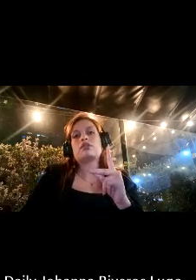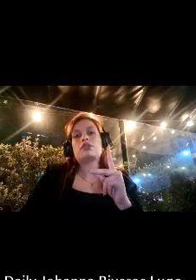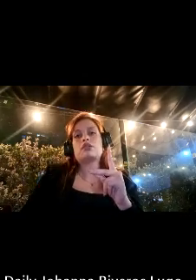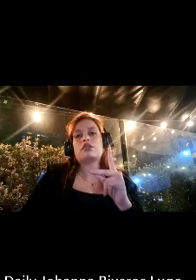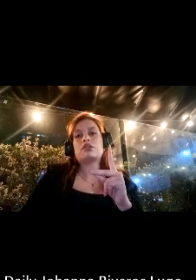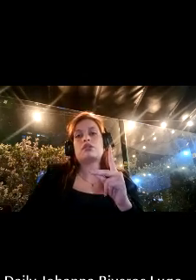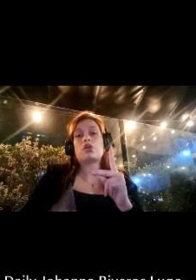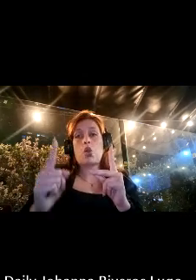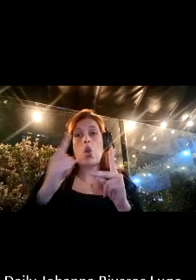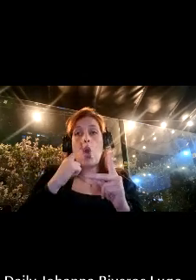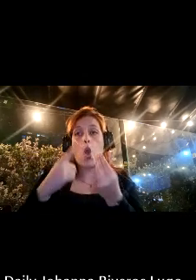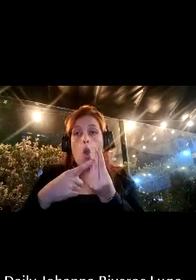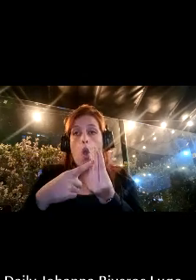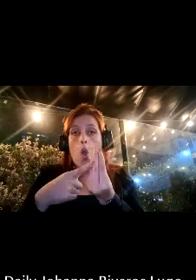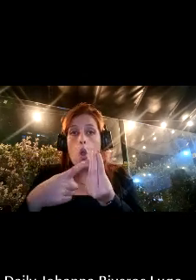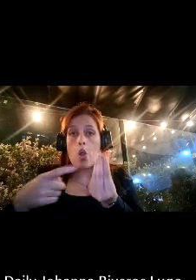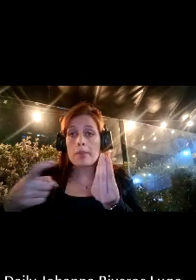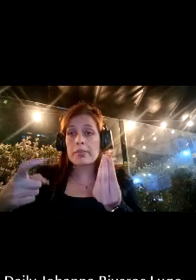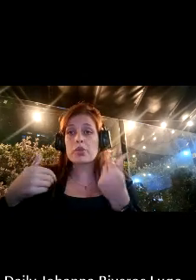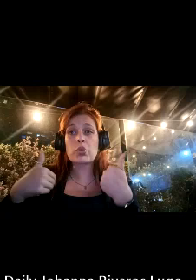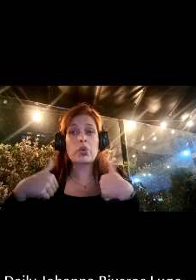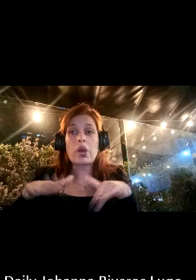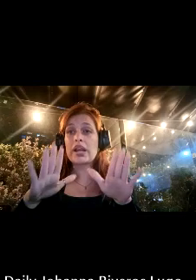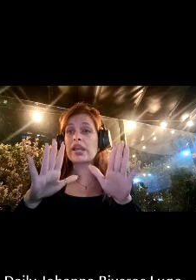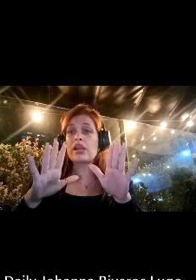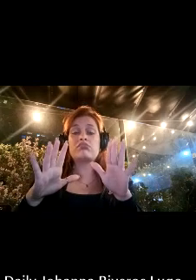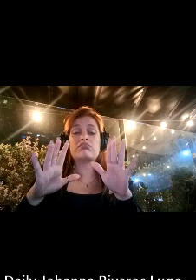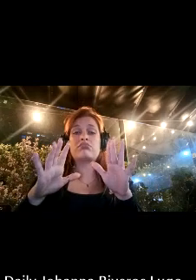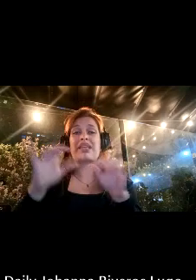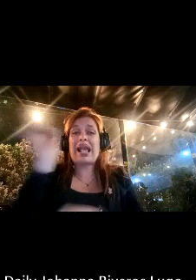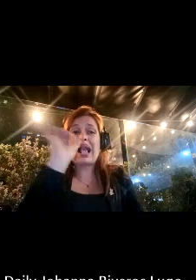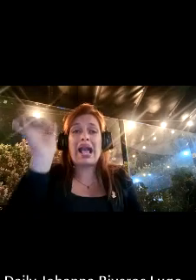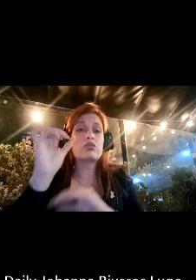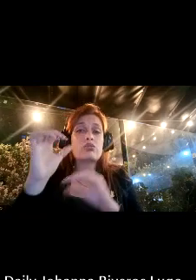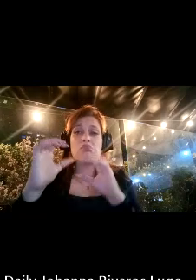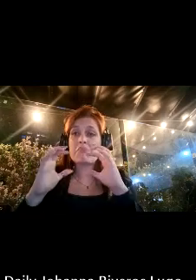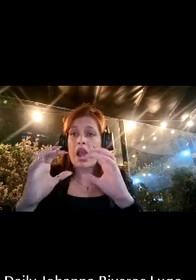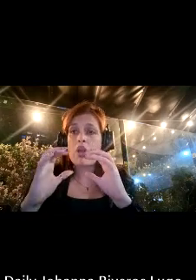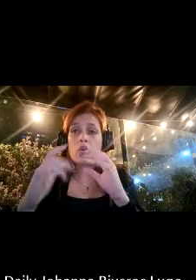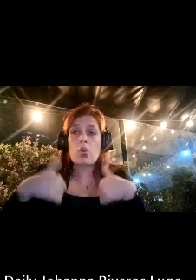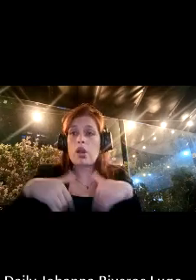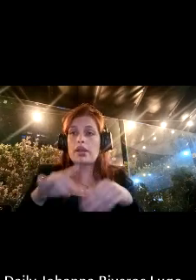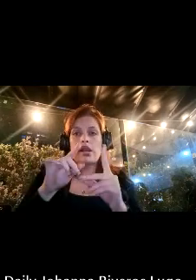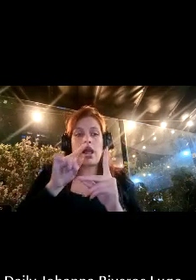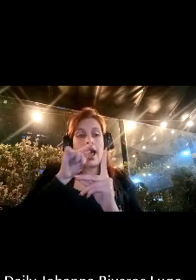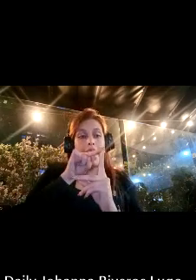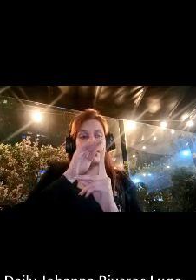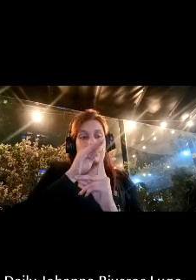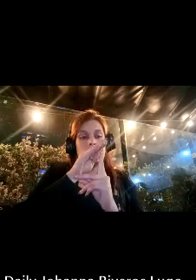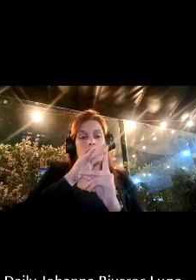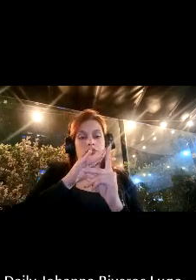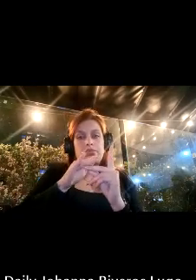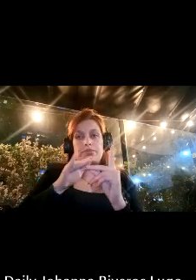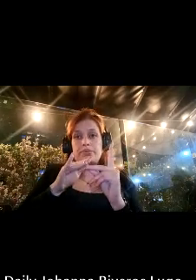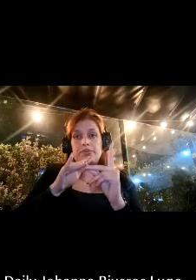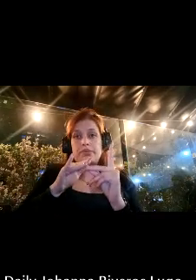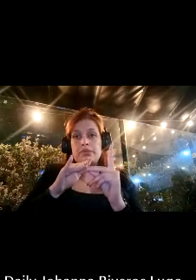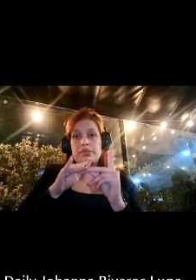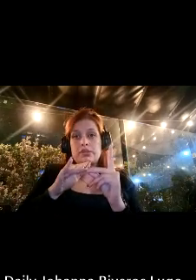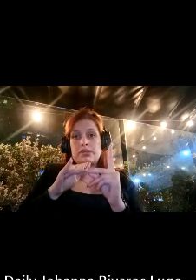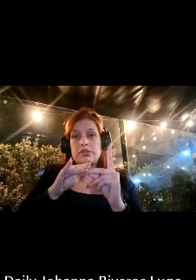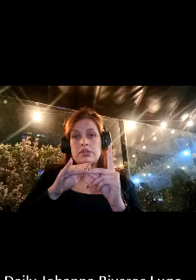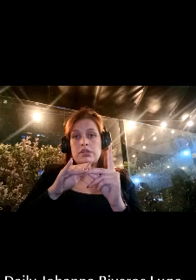sea el carro, la esfera o el balón, llegue a este punto, iniciamos el cronómetro. No lo iniciamos desde acá, sino que